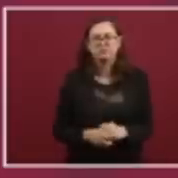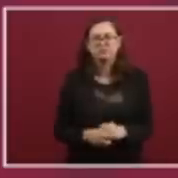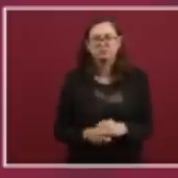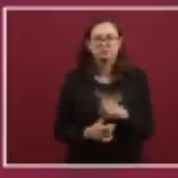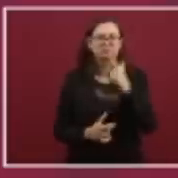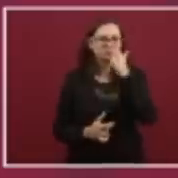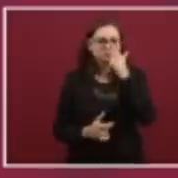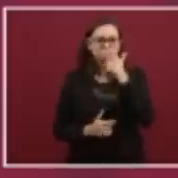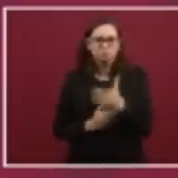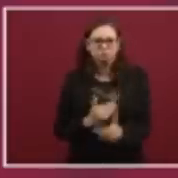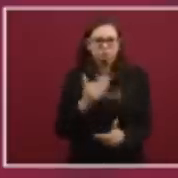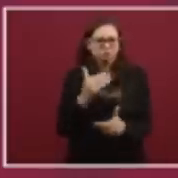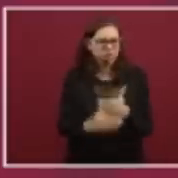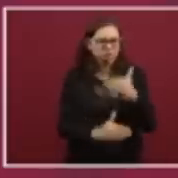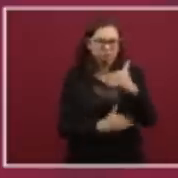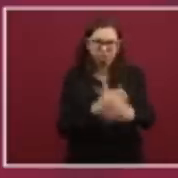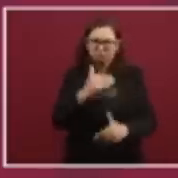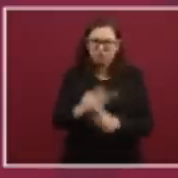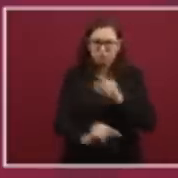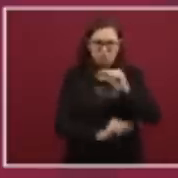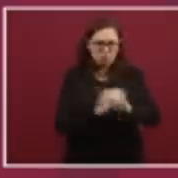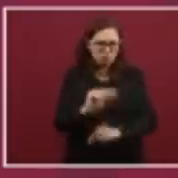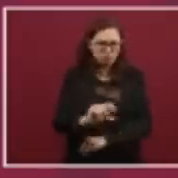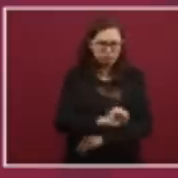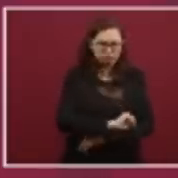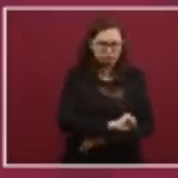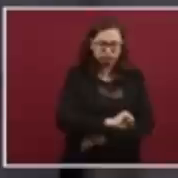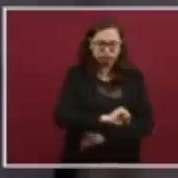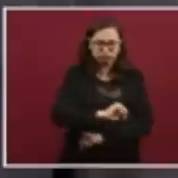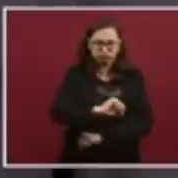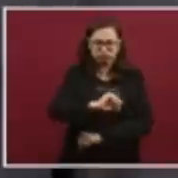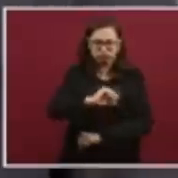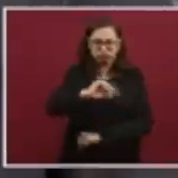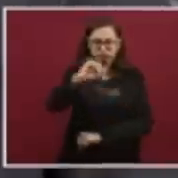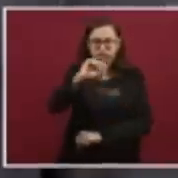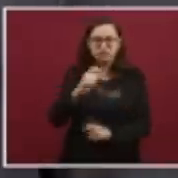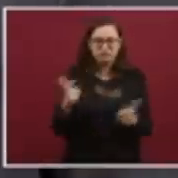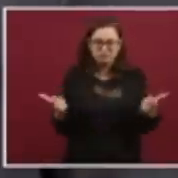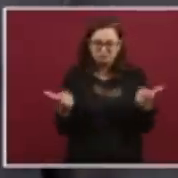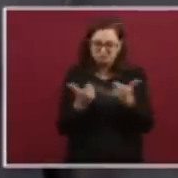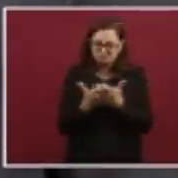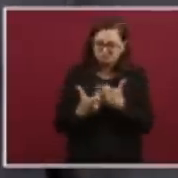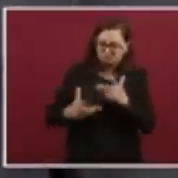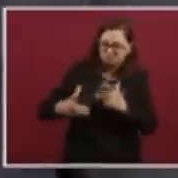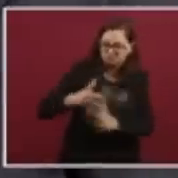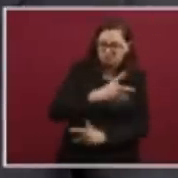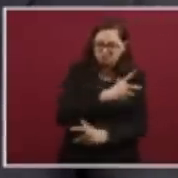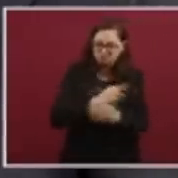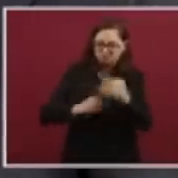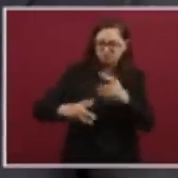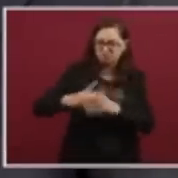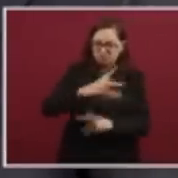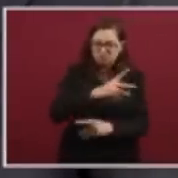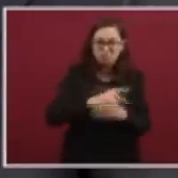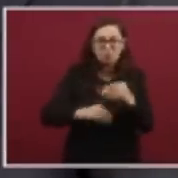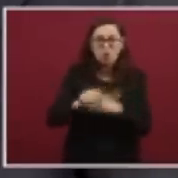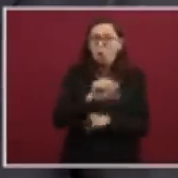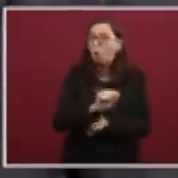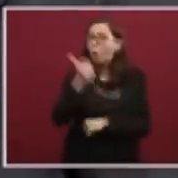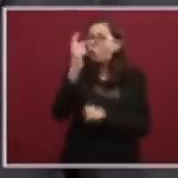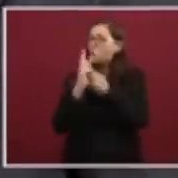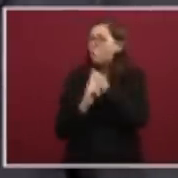va bien la economía porque está creciendo la inversión, sobre todo la inversión